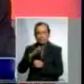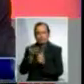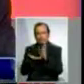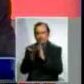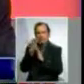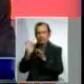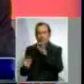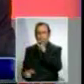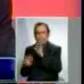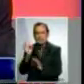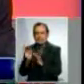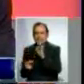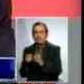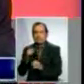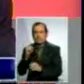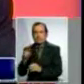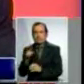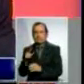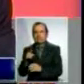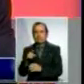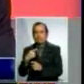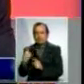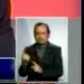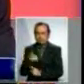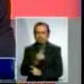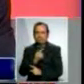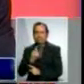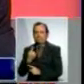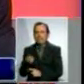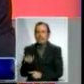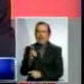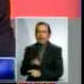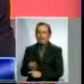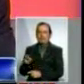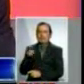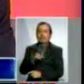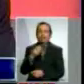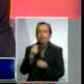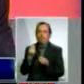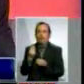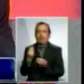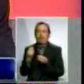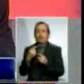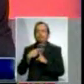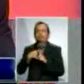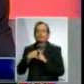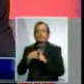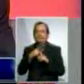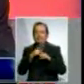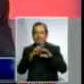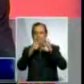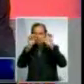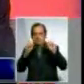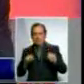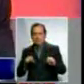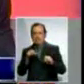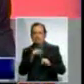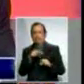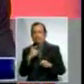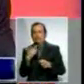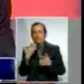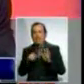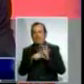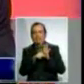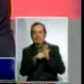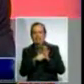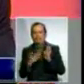judicialización alza en un círculo vicioso que no beneficia el sistema de salud en su conjunto porque justamente dista de